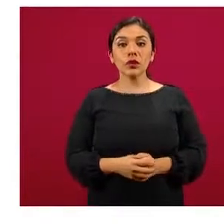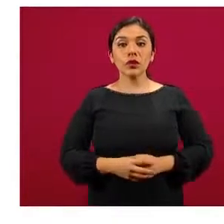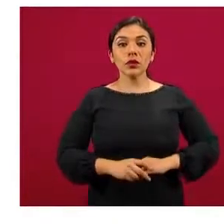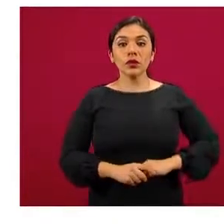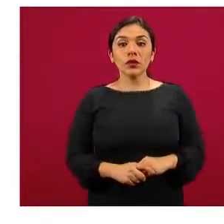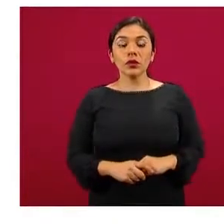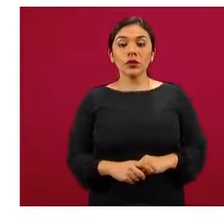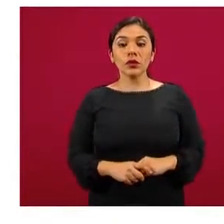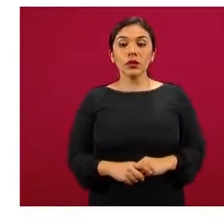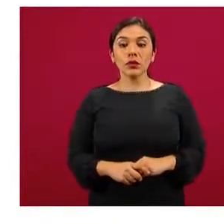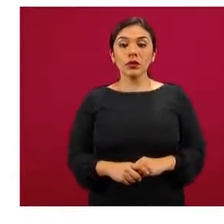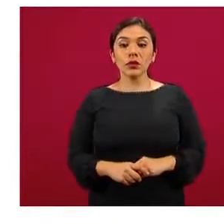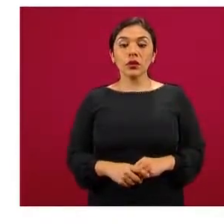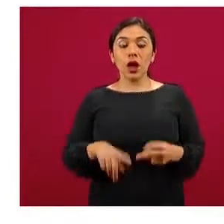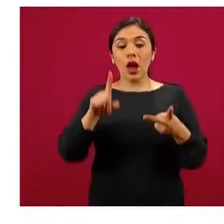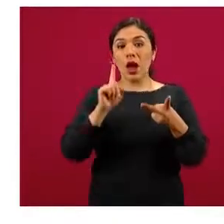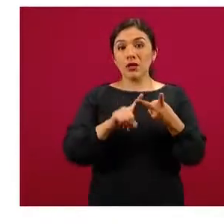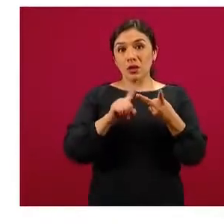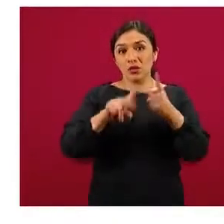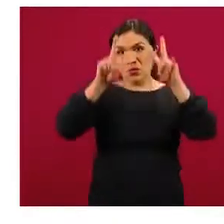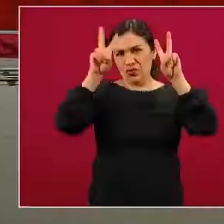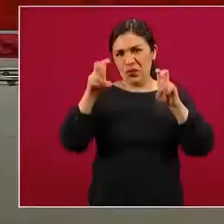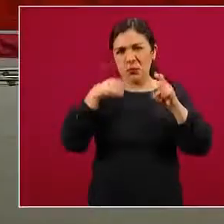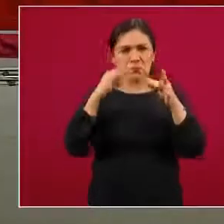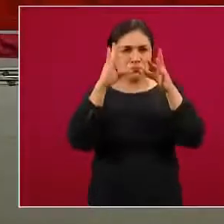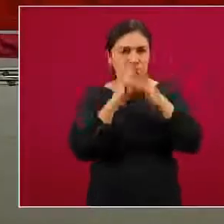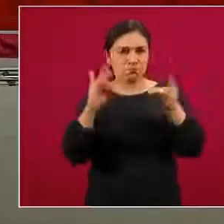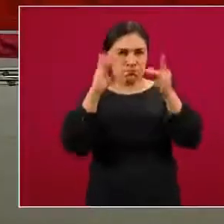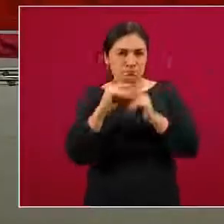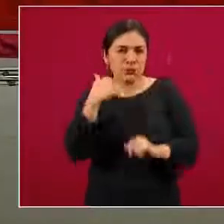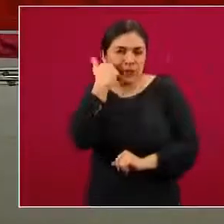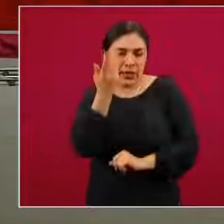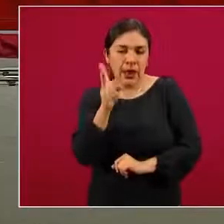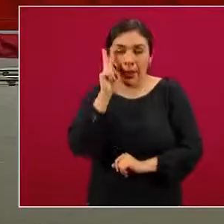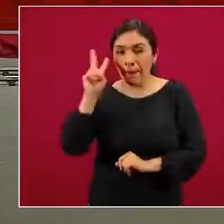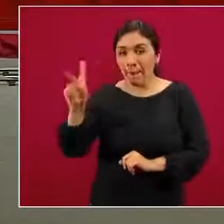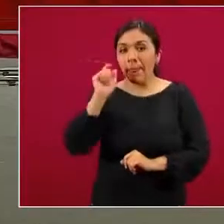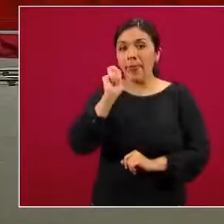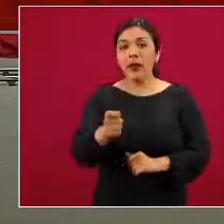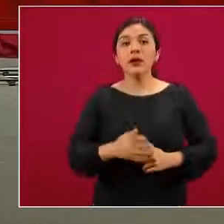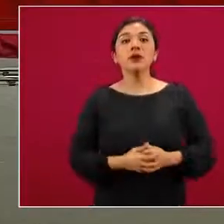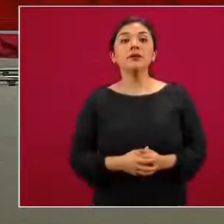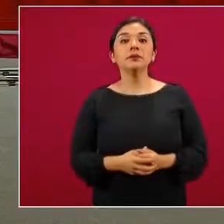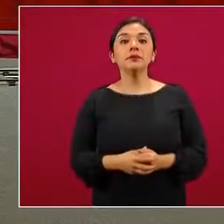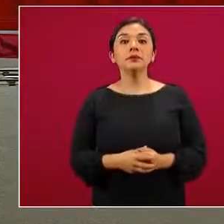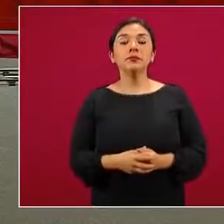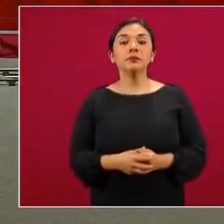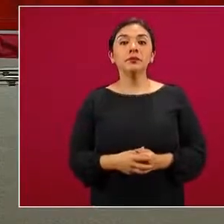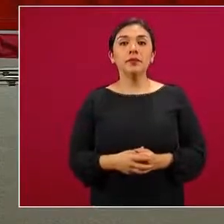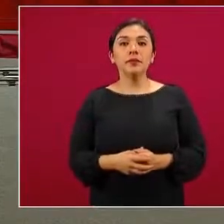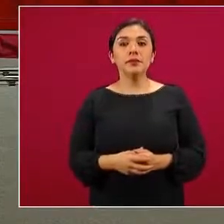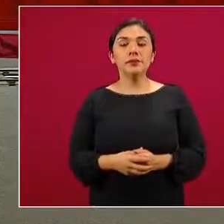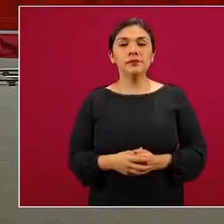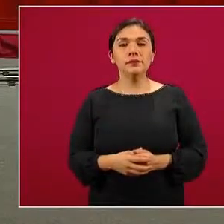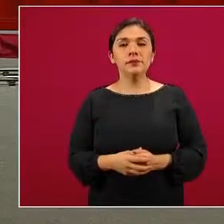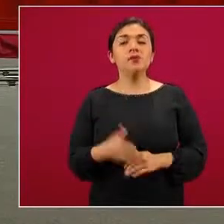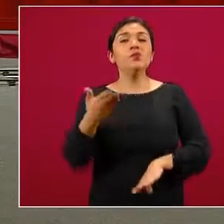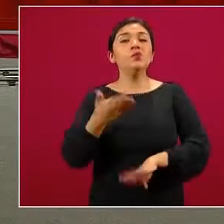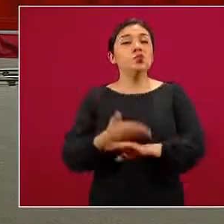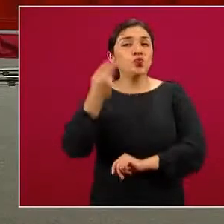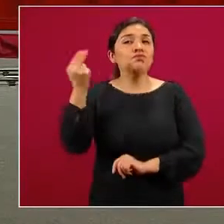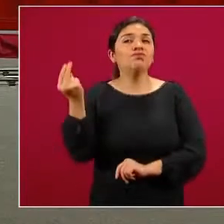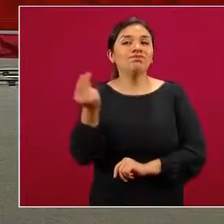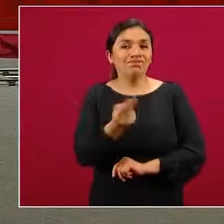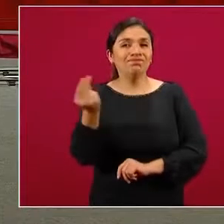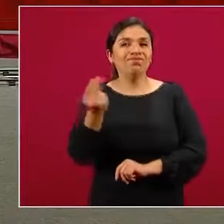Y el segundo tema que quisiera platicarles, la siguiente, por favor, es algo que es muy necesario